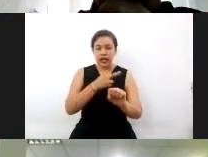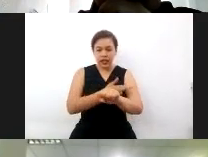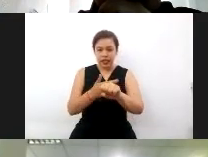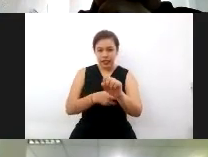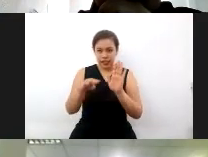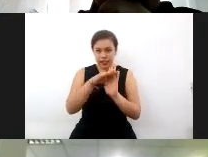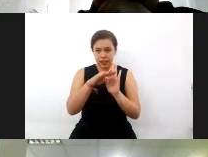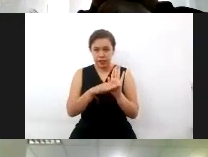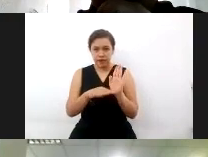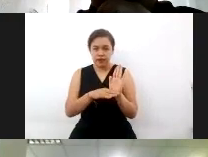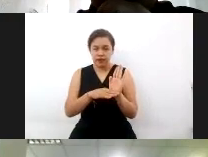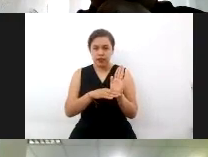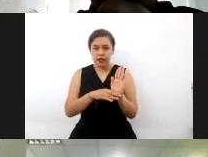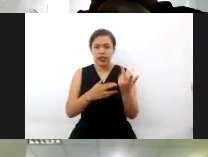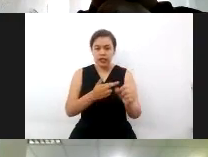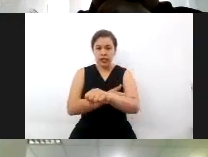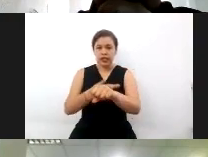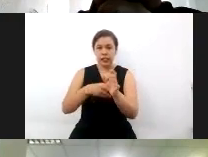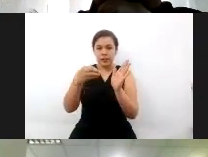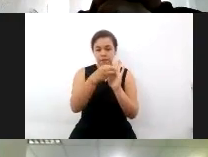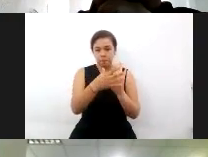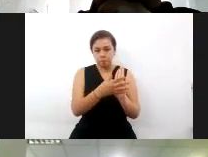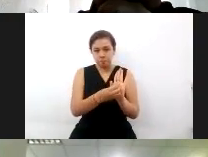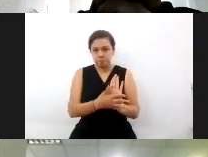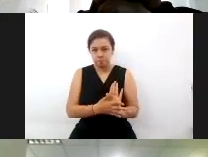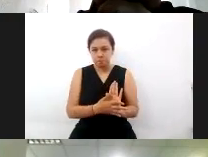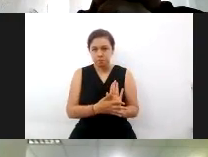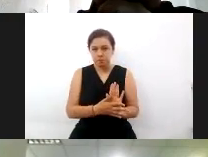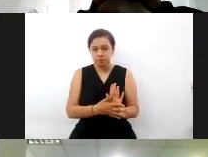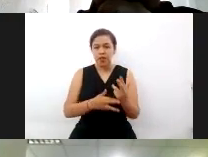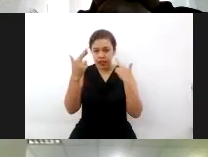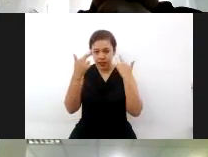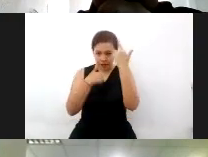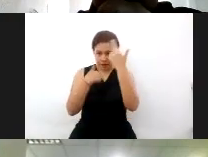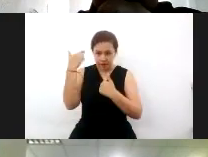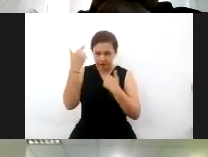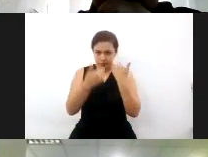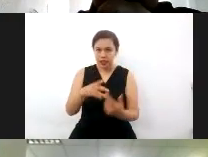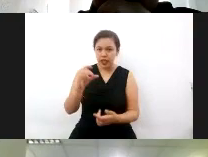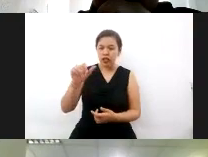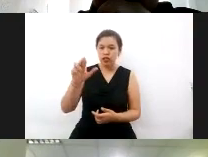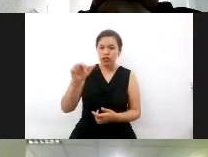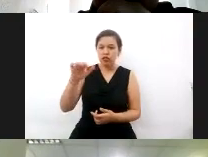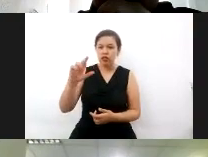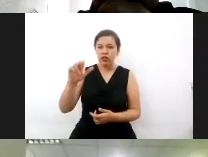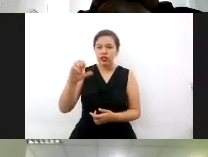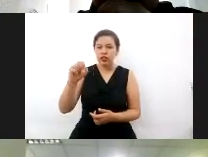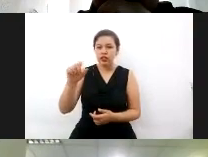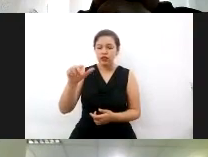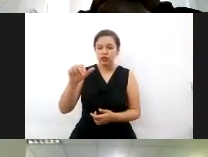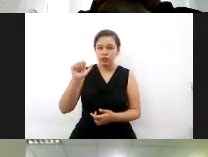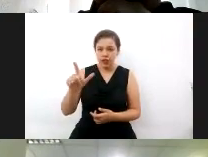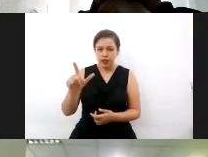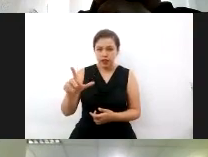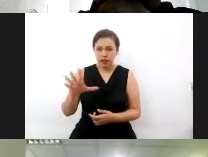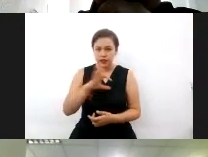bitácora. Este registro y bitácora es un monitoreo que se hace de cloro residual. Ustedes pueden hacer este monitoreo